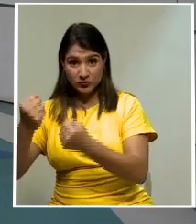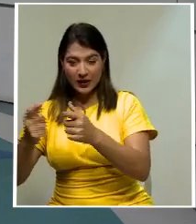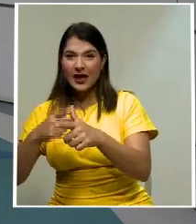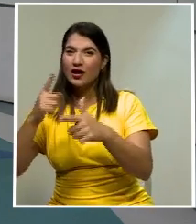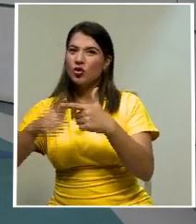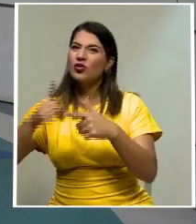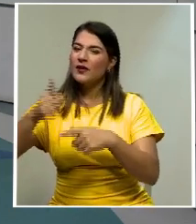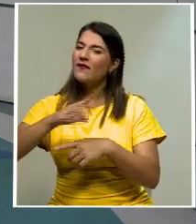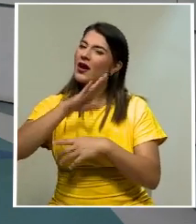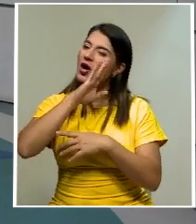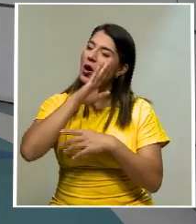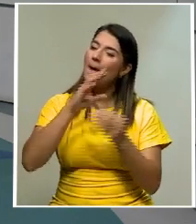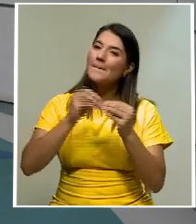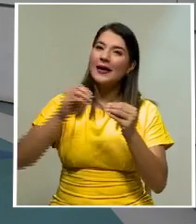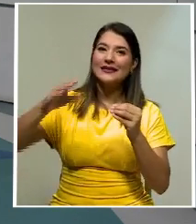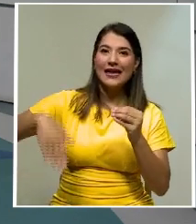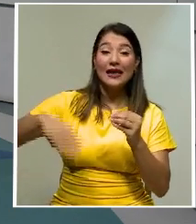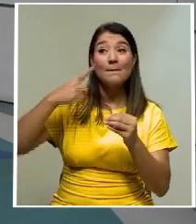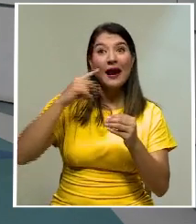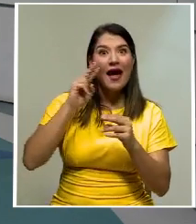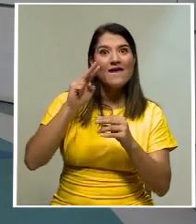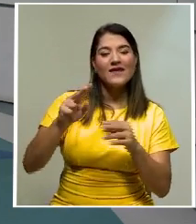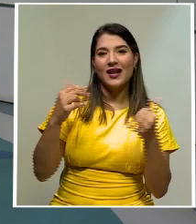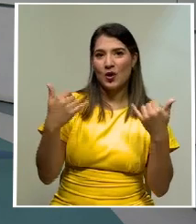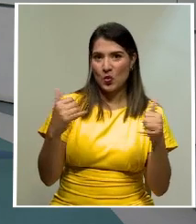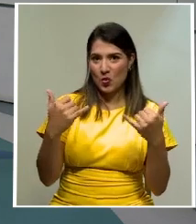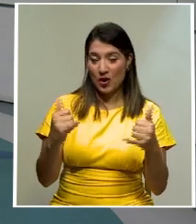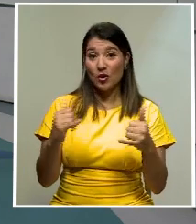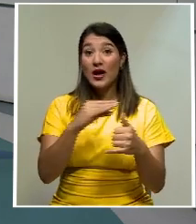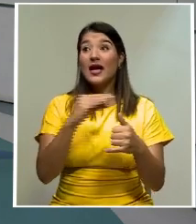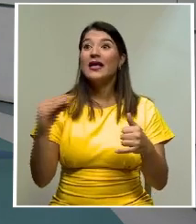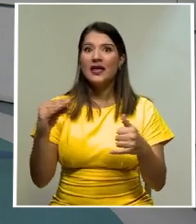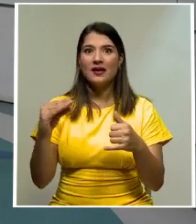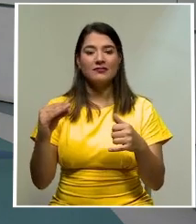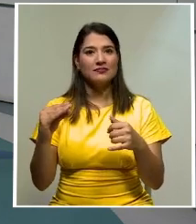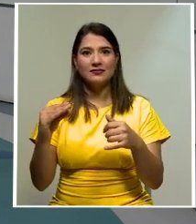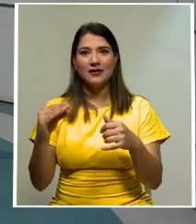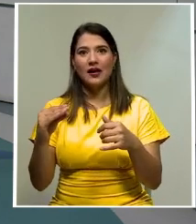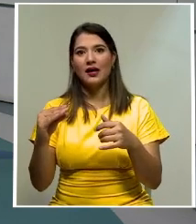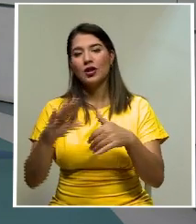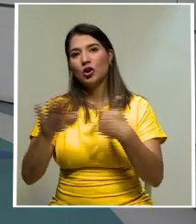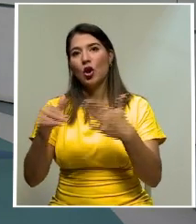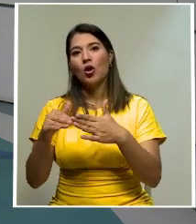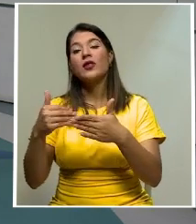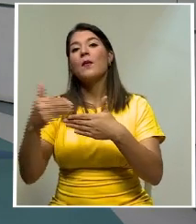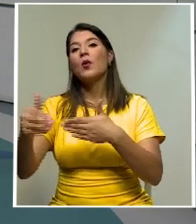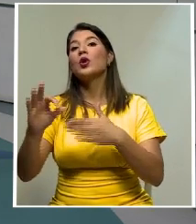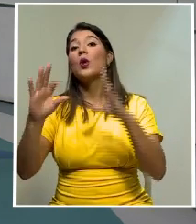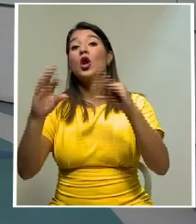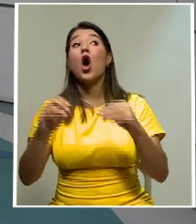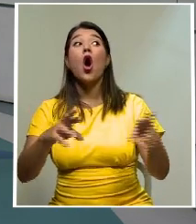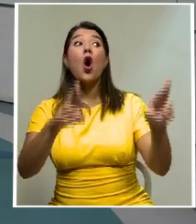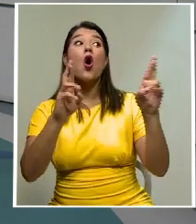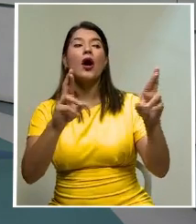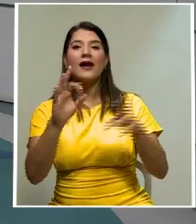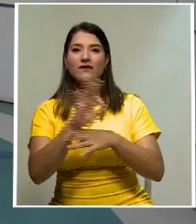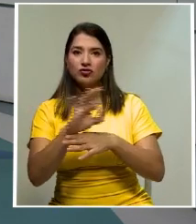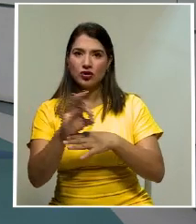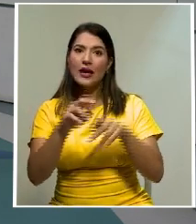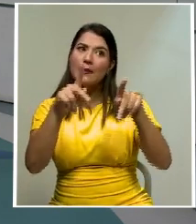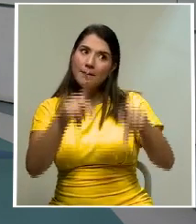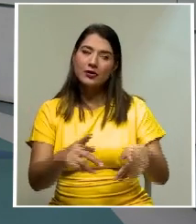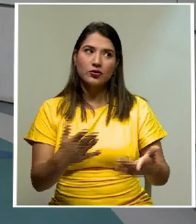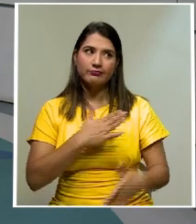este fin de semana. Incluso la segunda división también estaría jugando después de las 9 de la noche. Esperemos que funcione y que la gente pues ponga